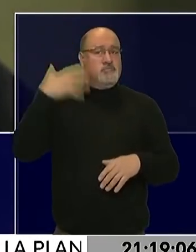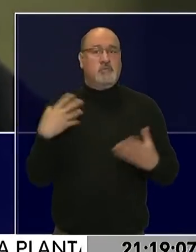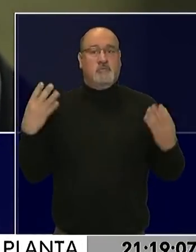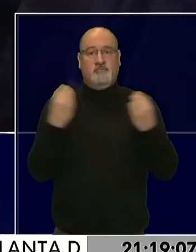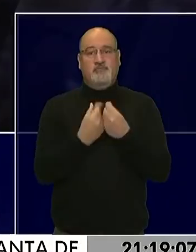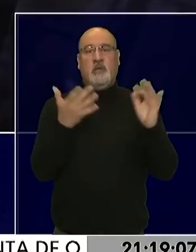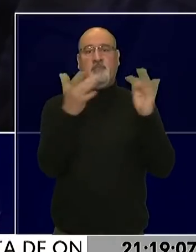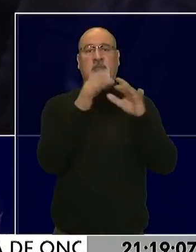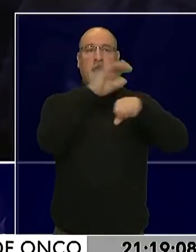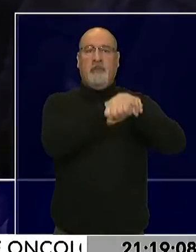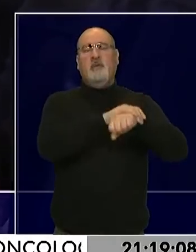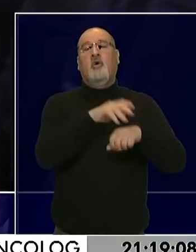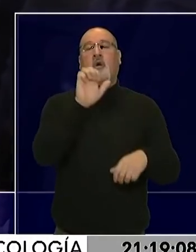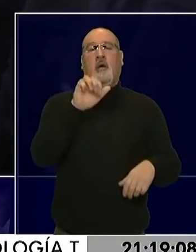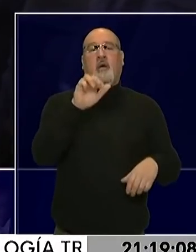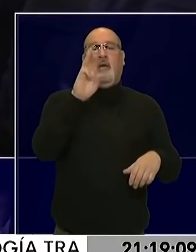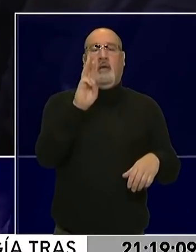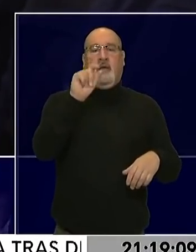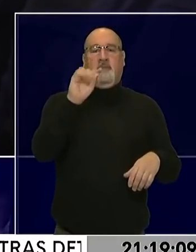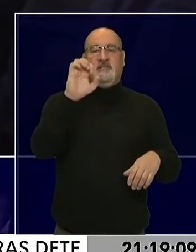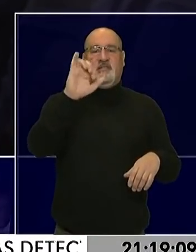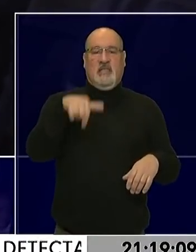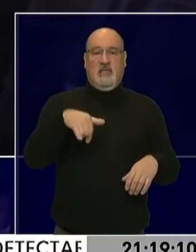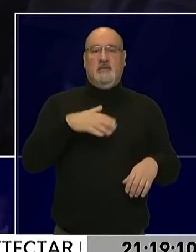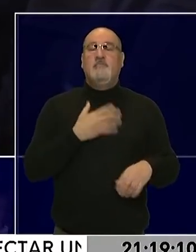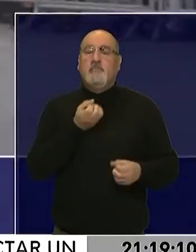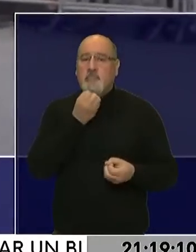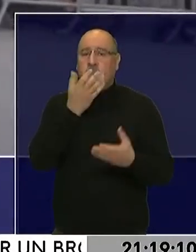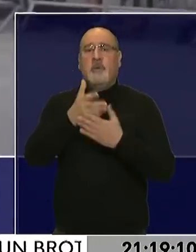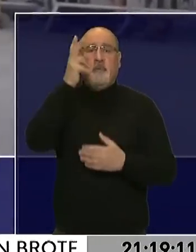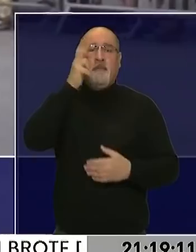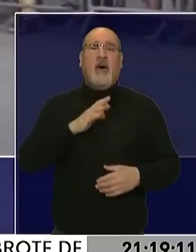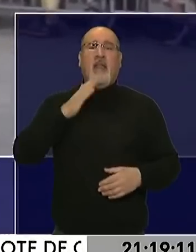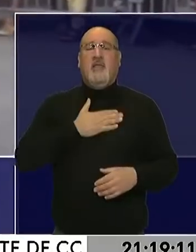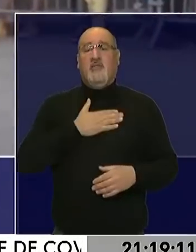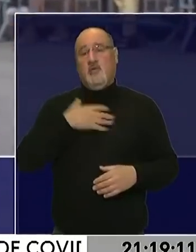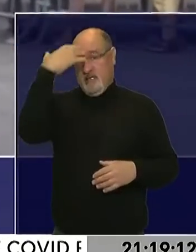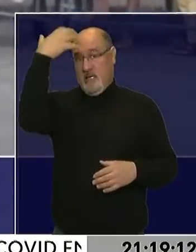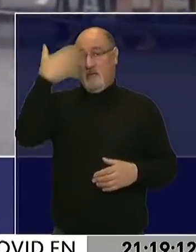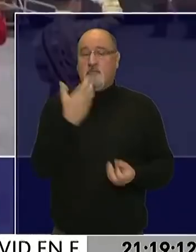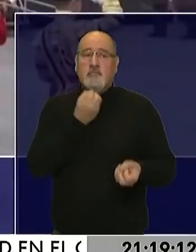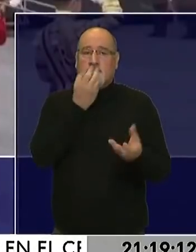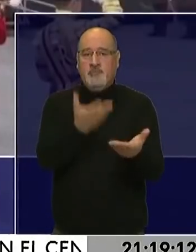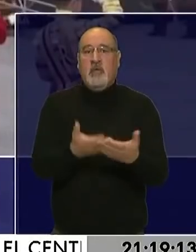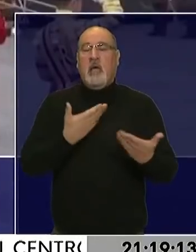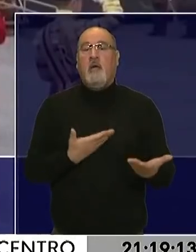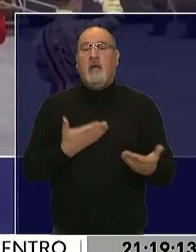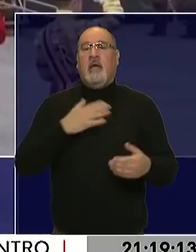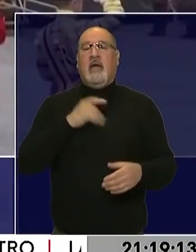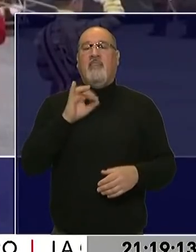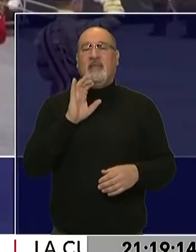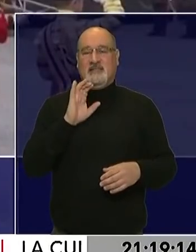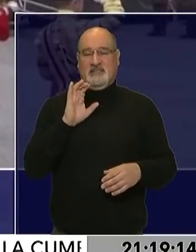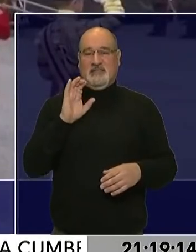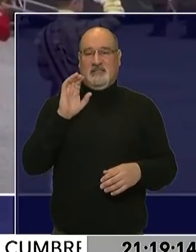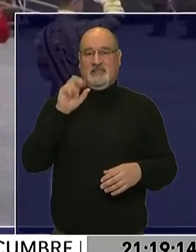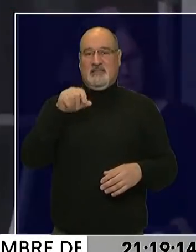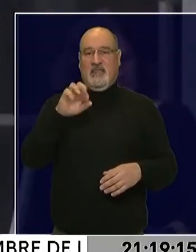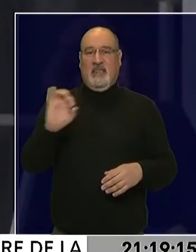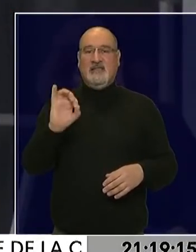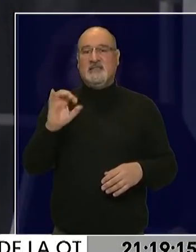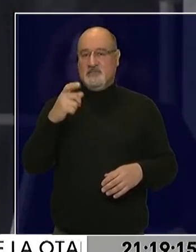lo recuerda el comunicado del palacio de buckingham y añade que andrés de inglaterra está defendiendo su caso judicial como un